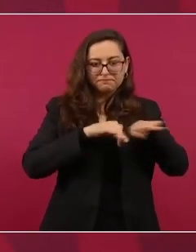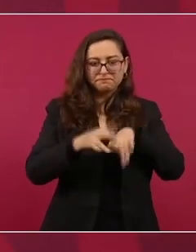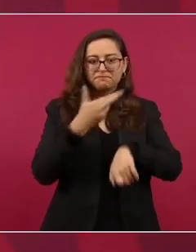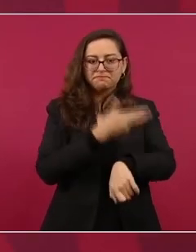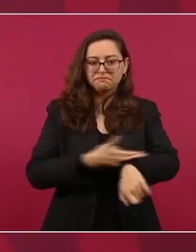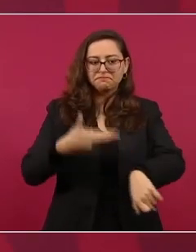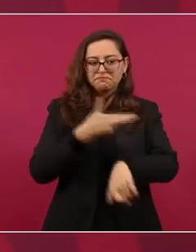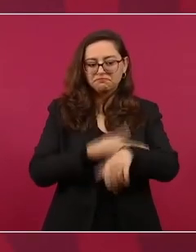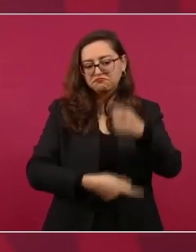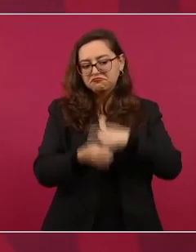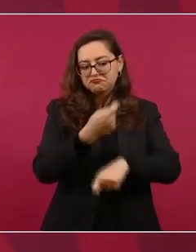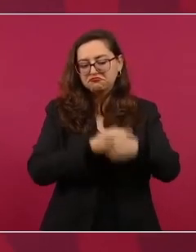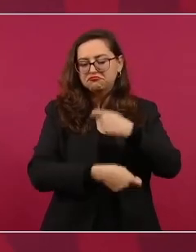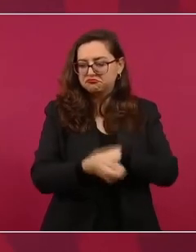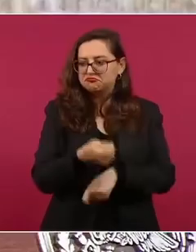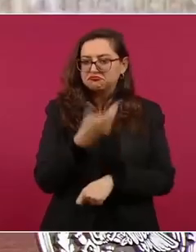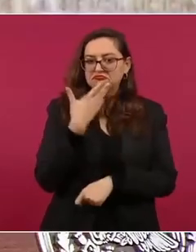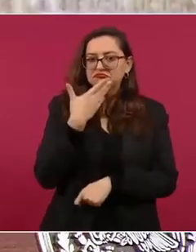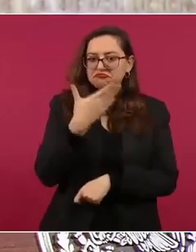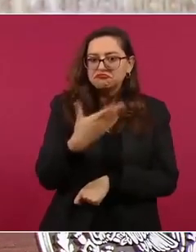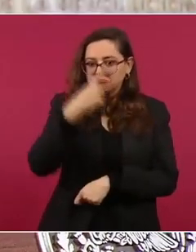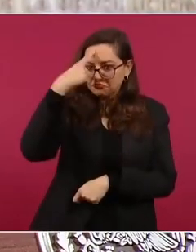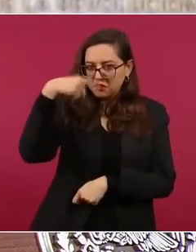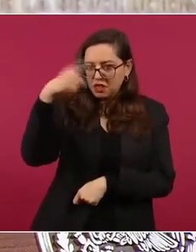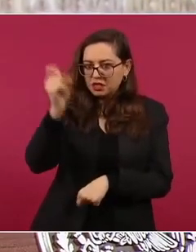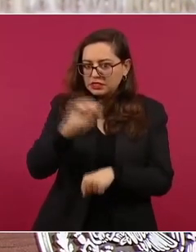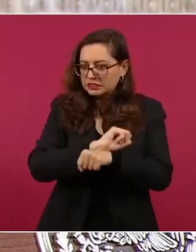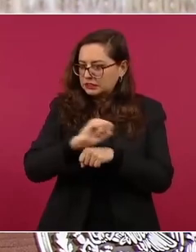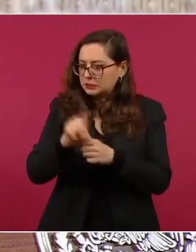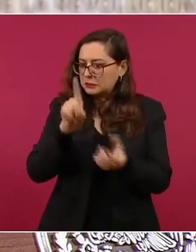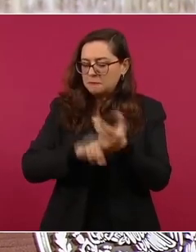trámite, y eso ayudó mucho.